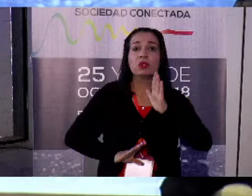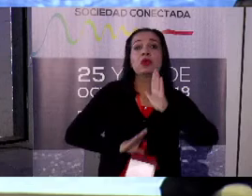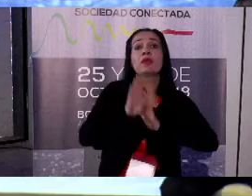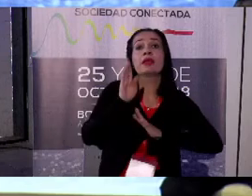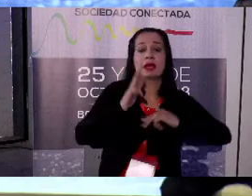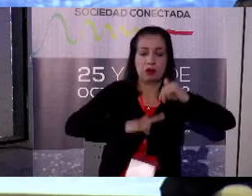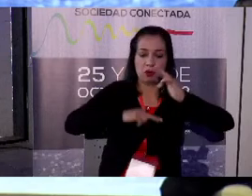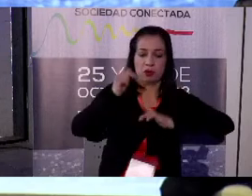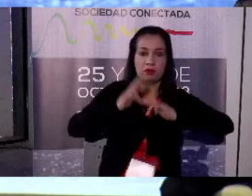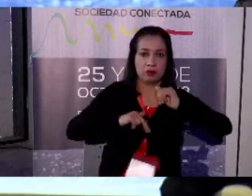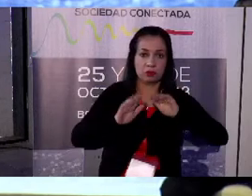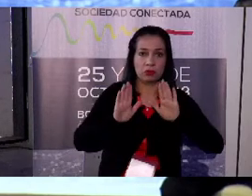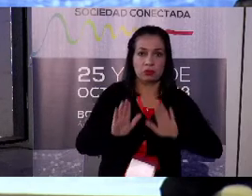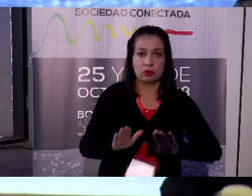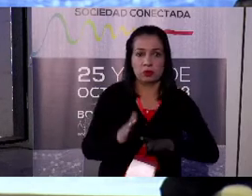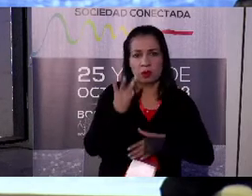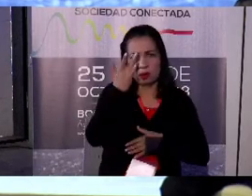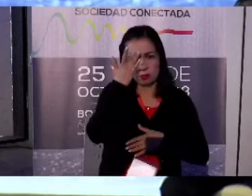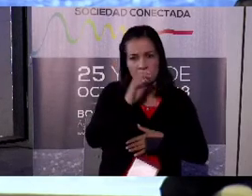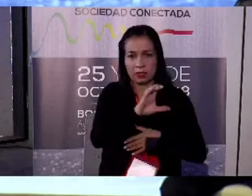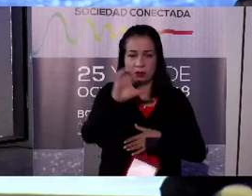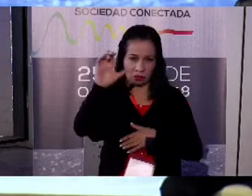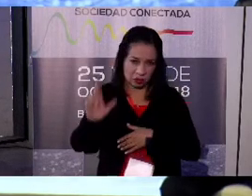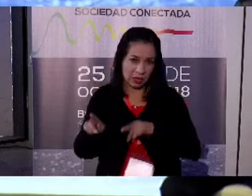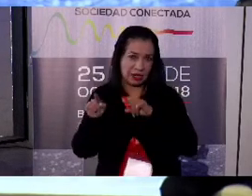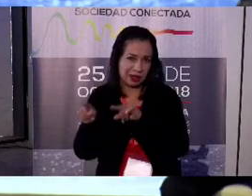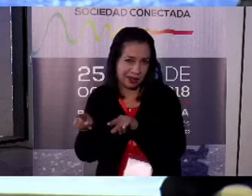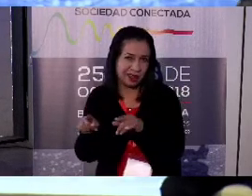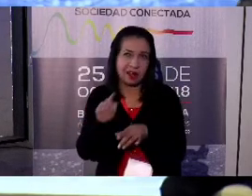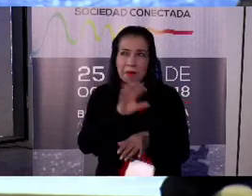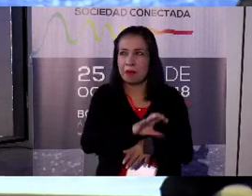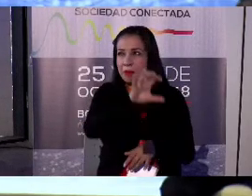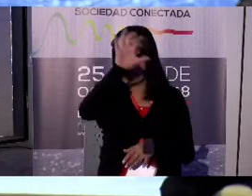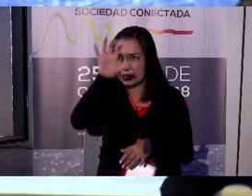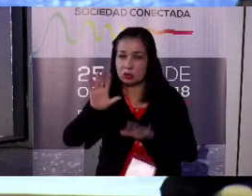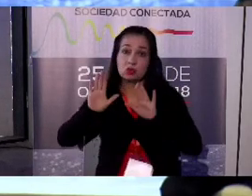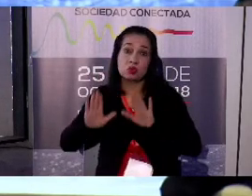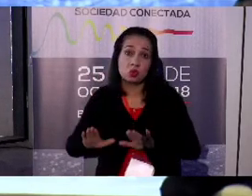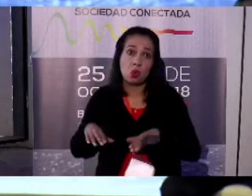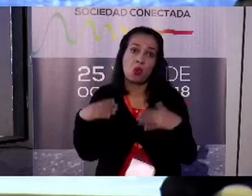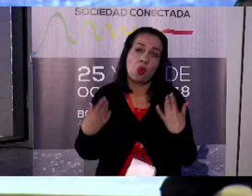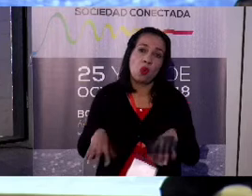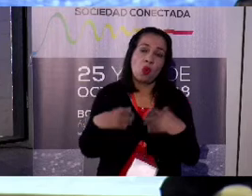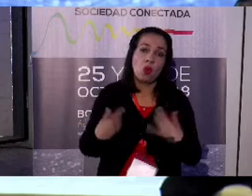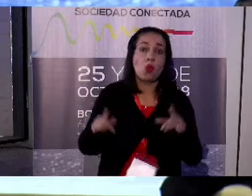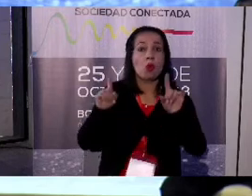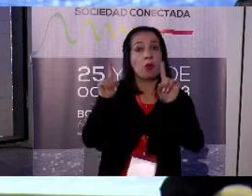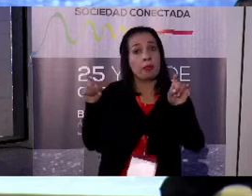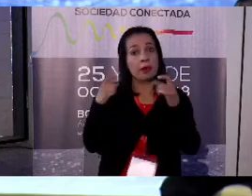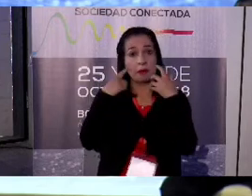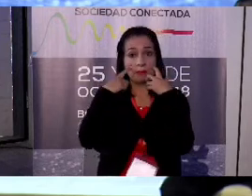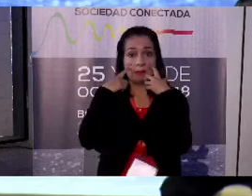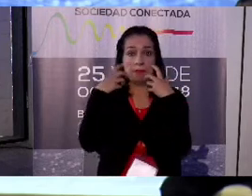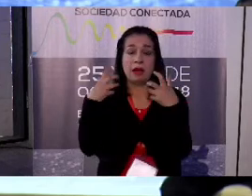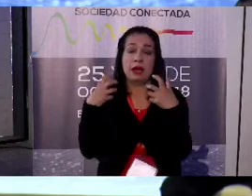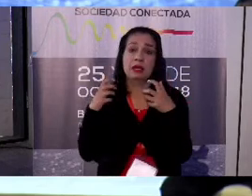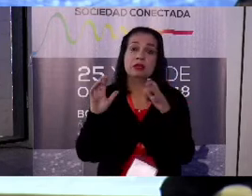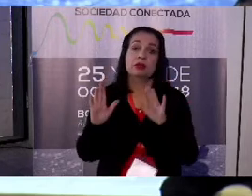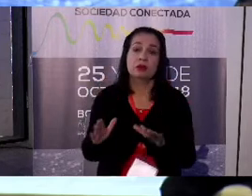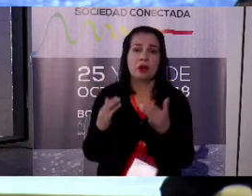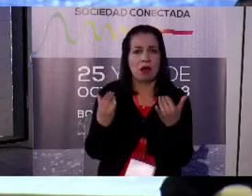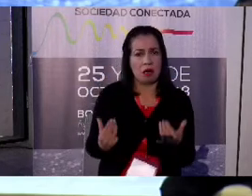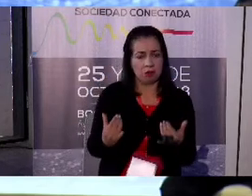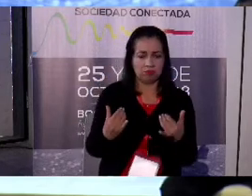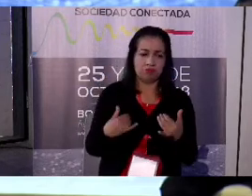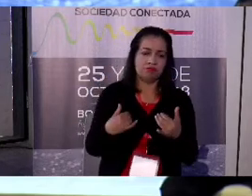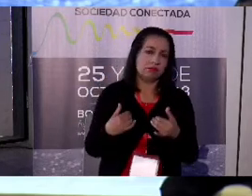infraestructura Pues en Costa Rica y pues en muchos países de la región esto ha sido un tema fuerte nosotros nosotros eh teníamos